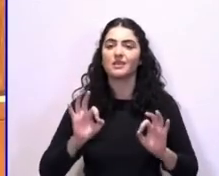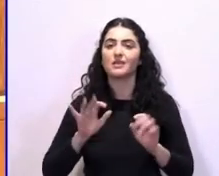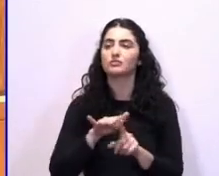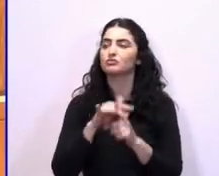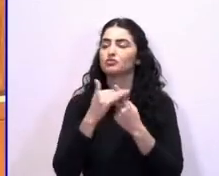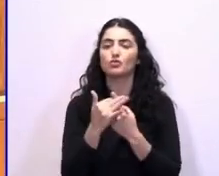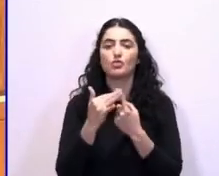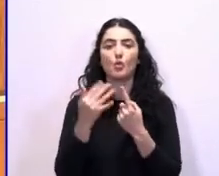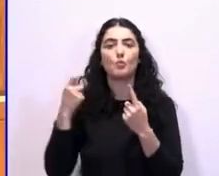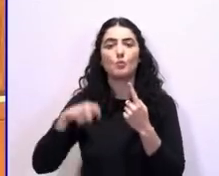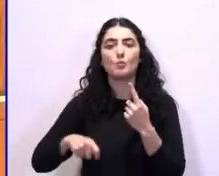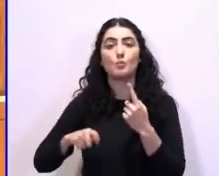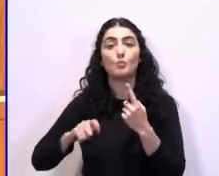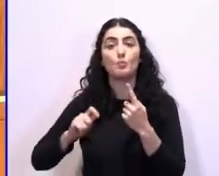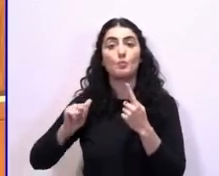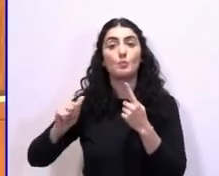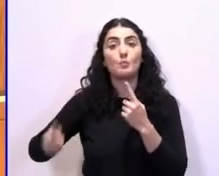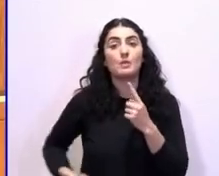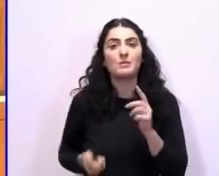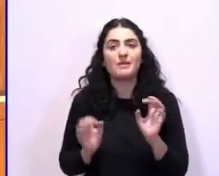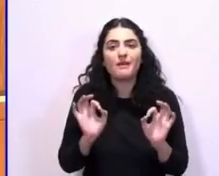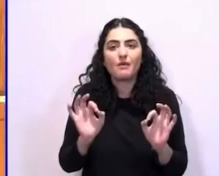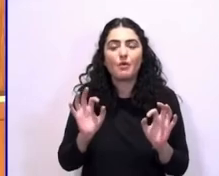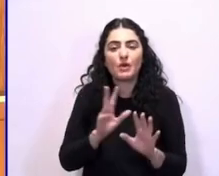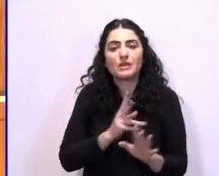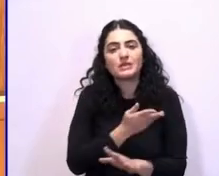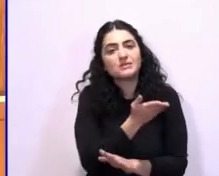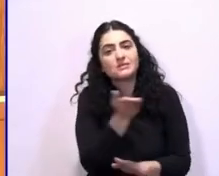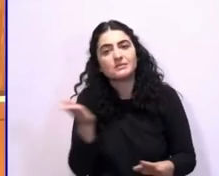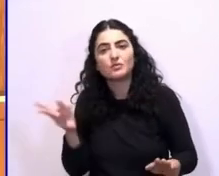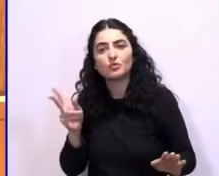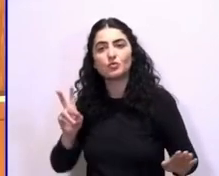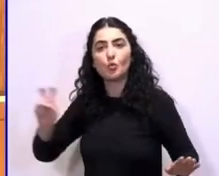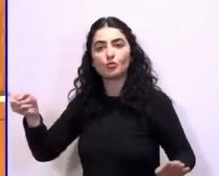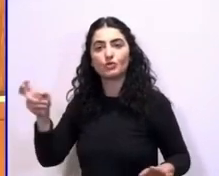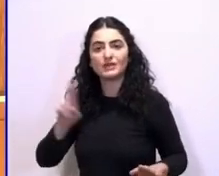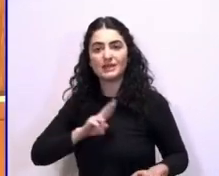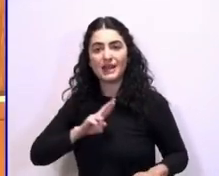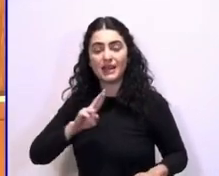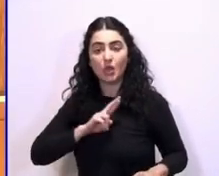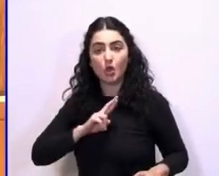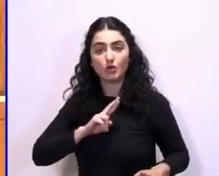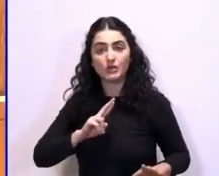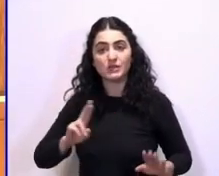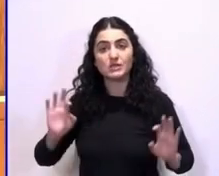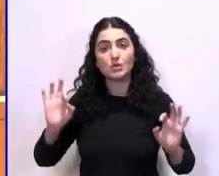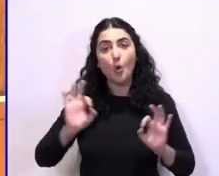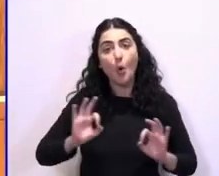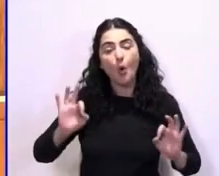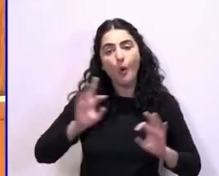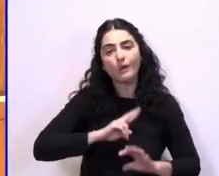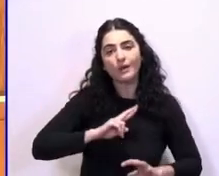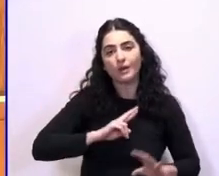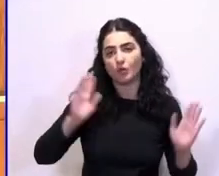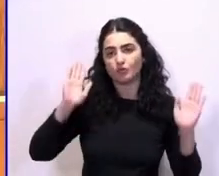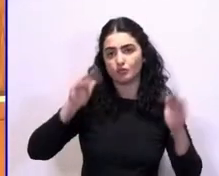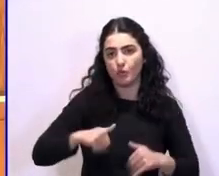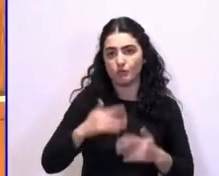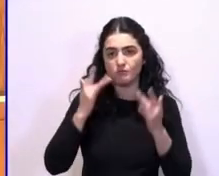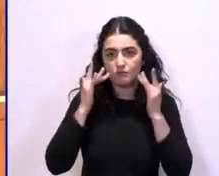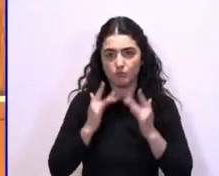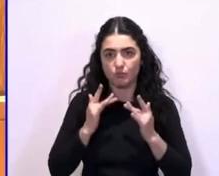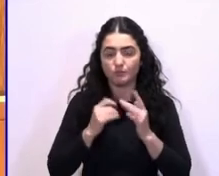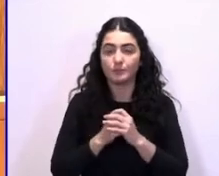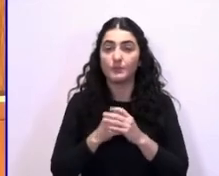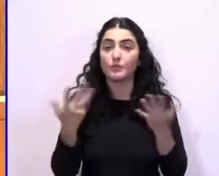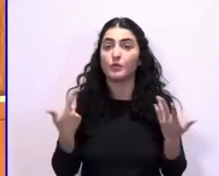con respecto a el resto de religiones o, como decía al principio, con la ausencia de ella. Les recomiendo que